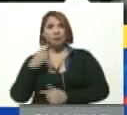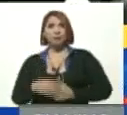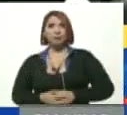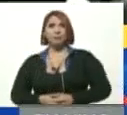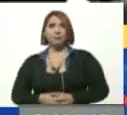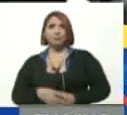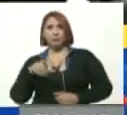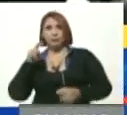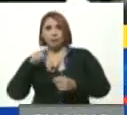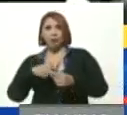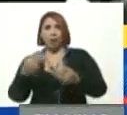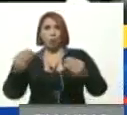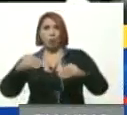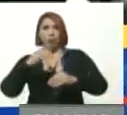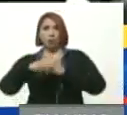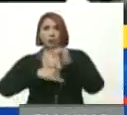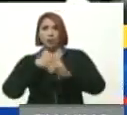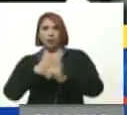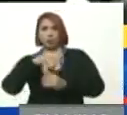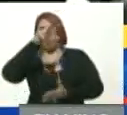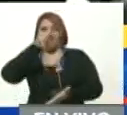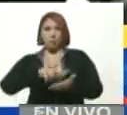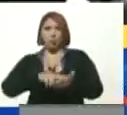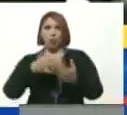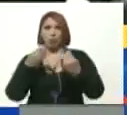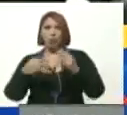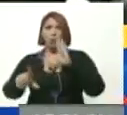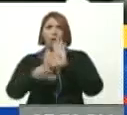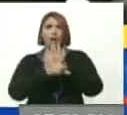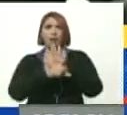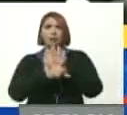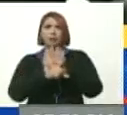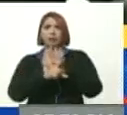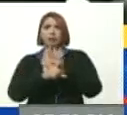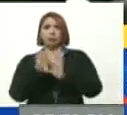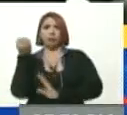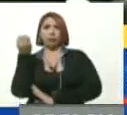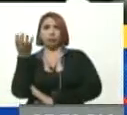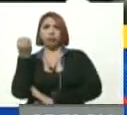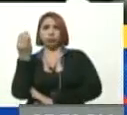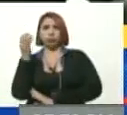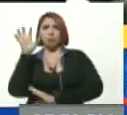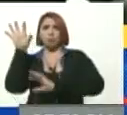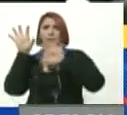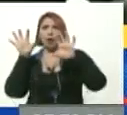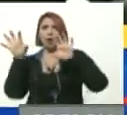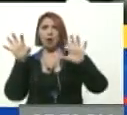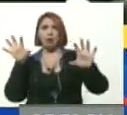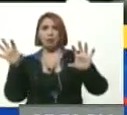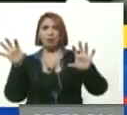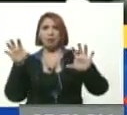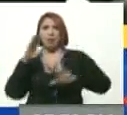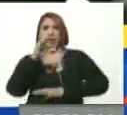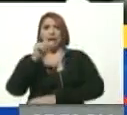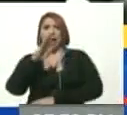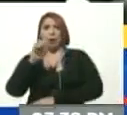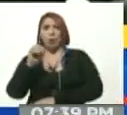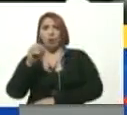forman parte de un acuerdo internacional aprobado como leyes por los congresos de esos países y Cabo Verde estaba obligado